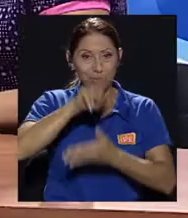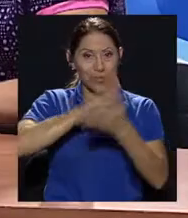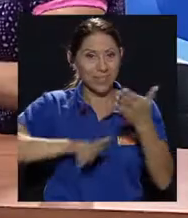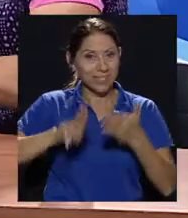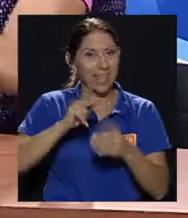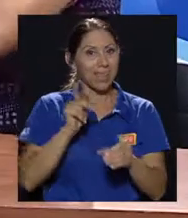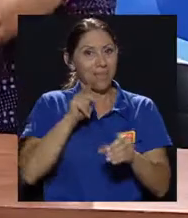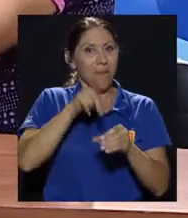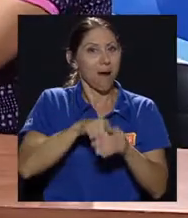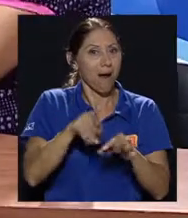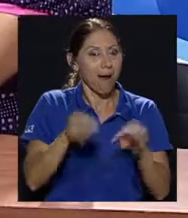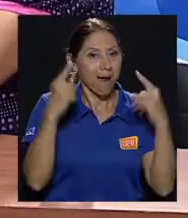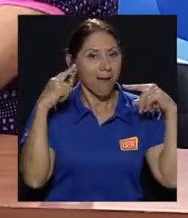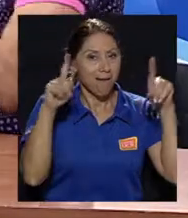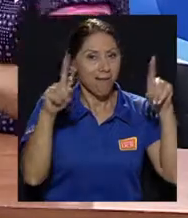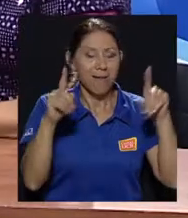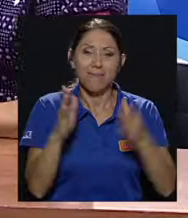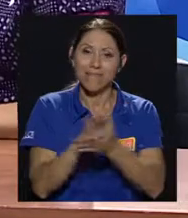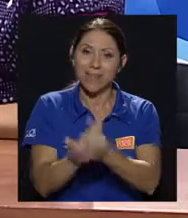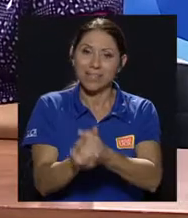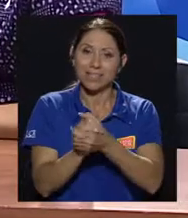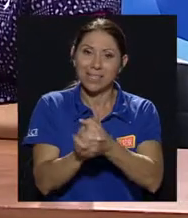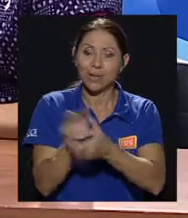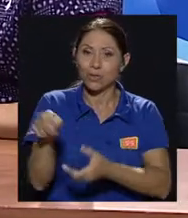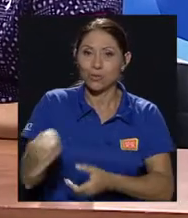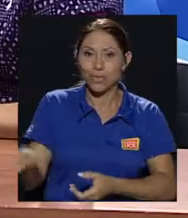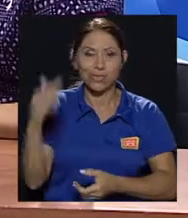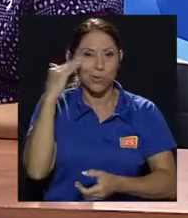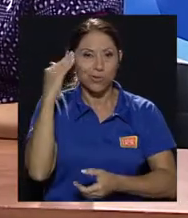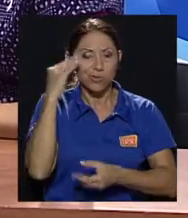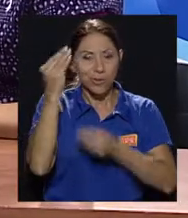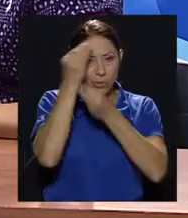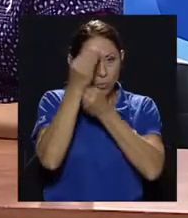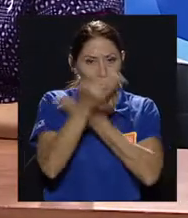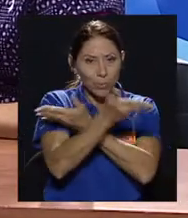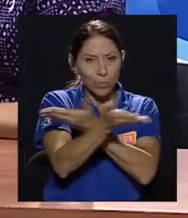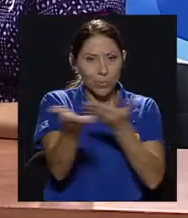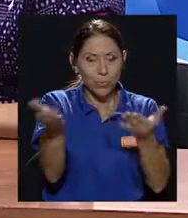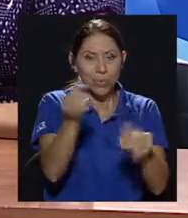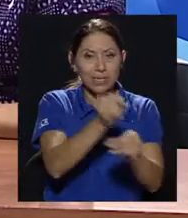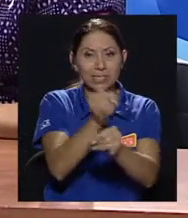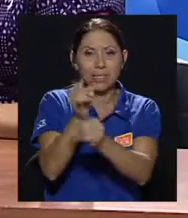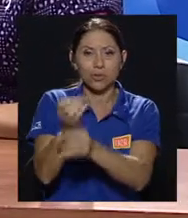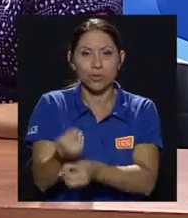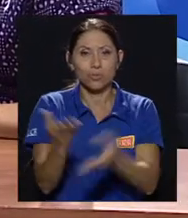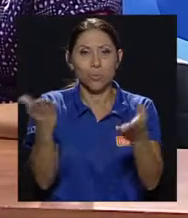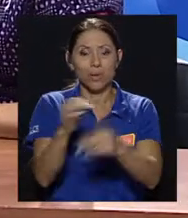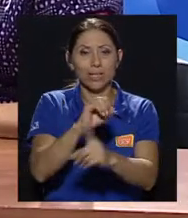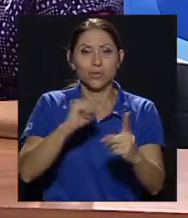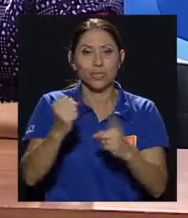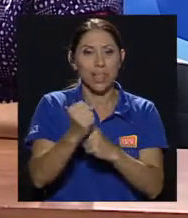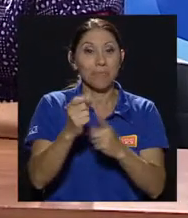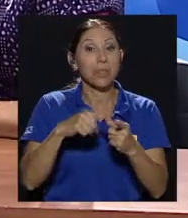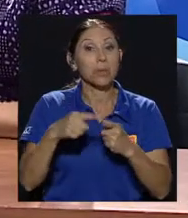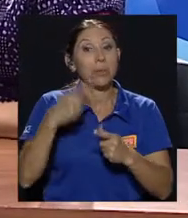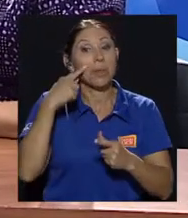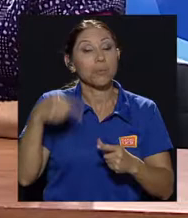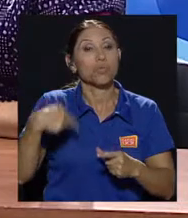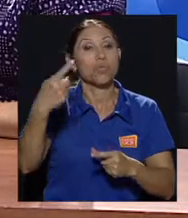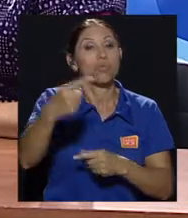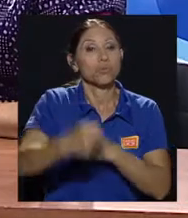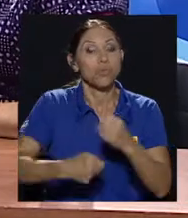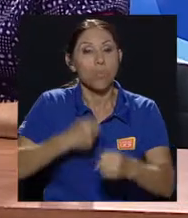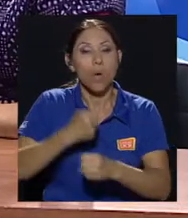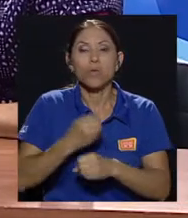a ustedes por esta transferencia de conocimiento hacia nuestra sociedad, hacia nuestras instituciones públicas. Y veremos entonces para el 2019 cómo les